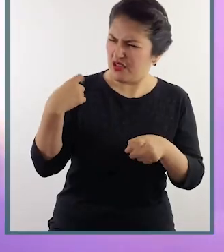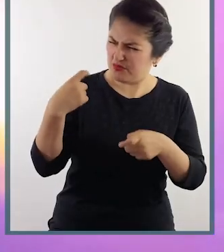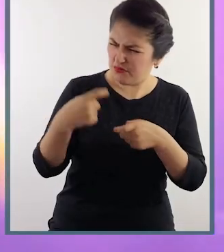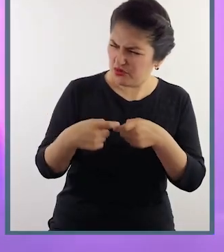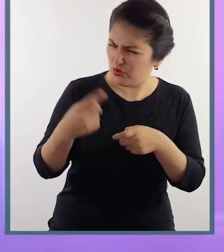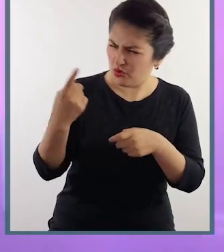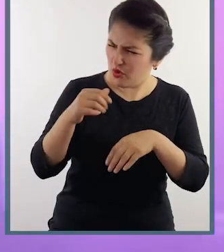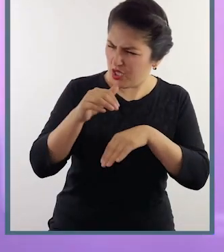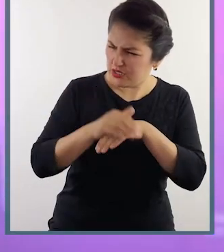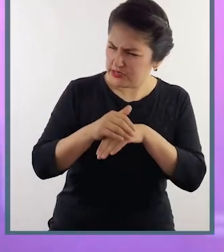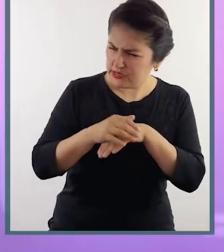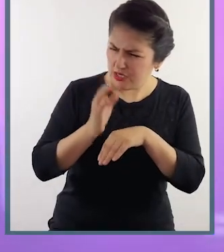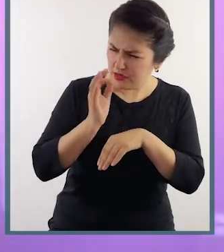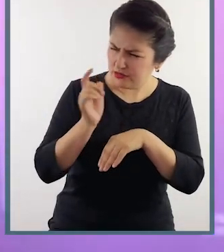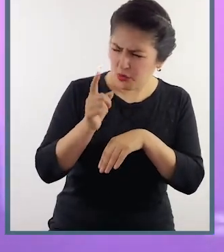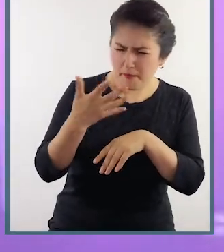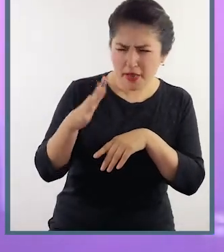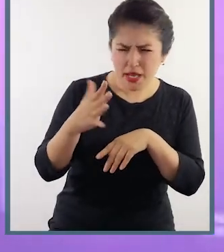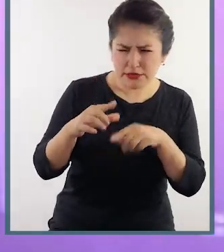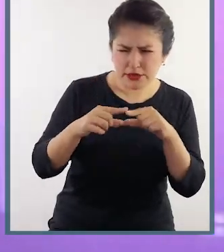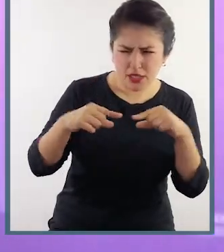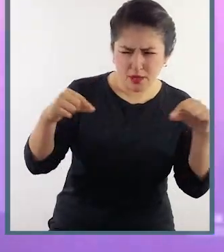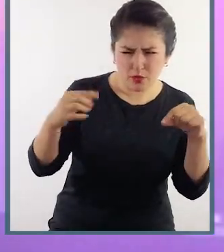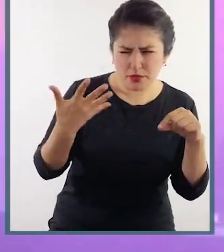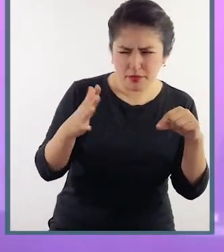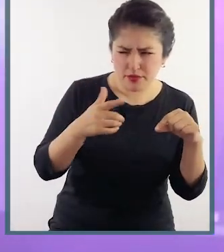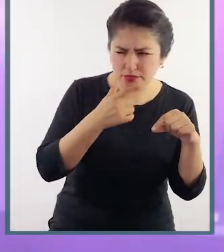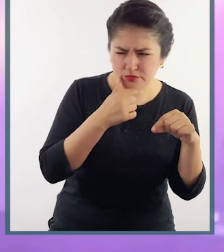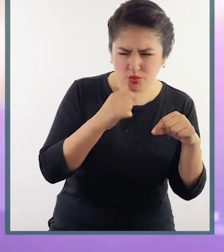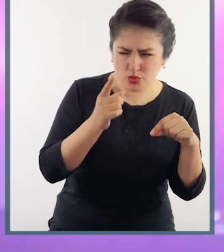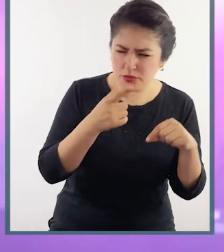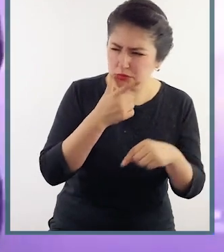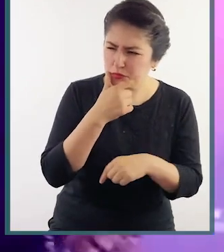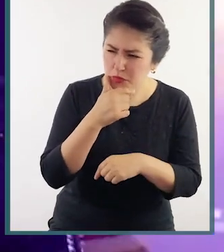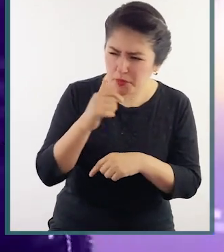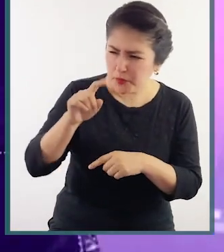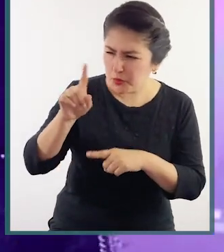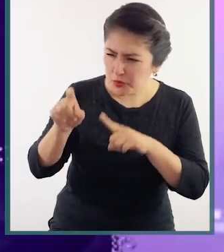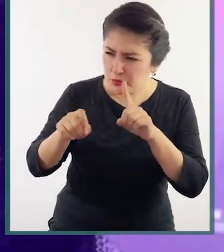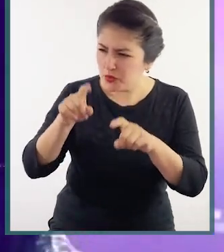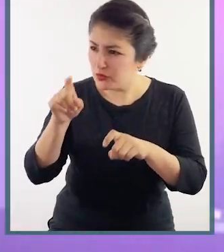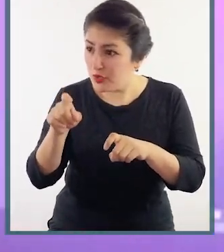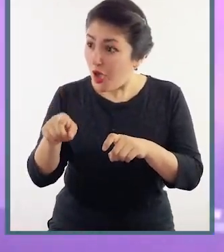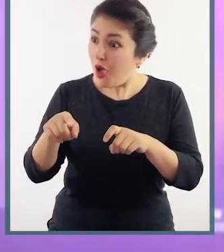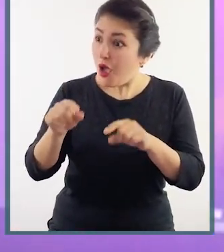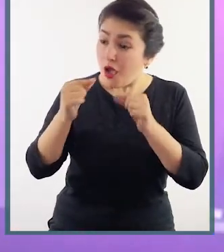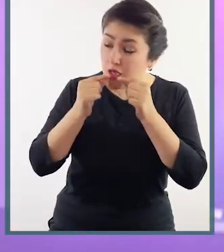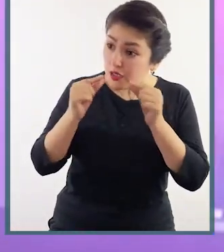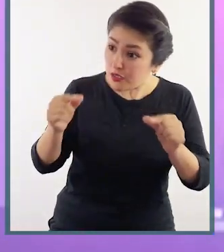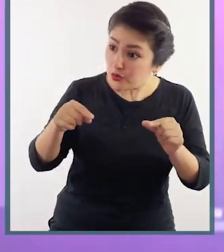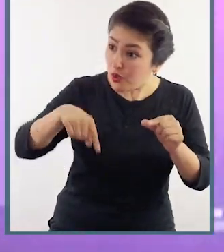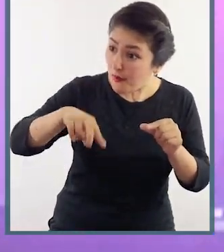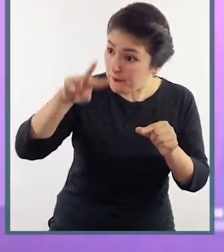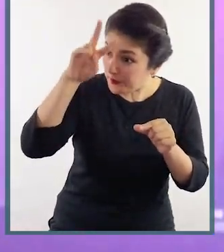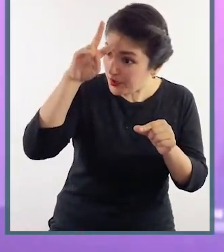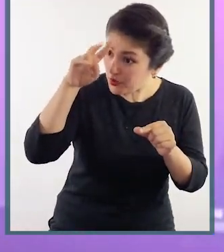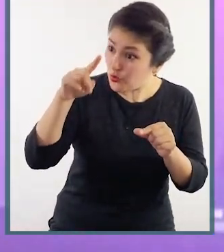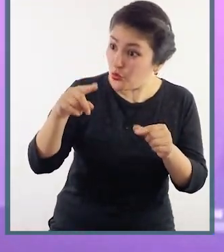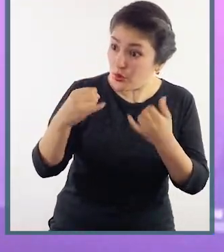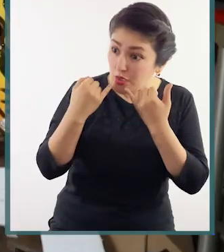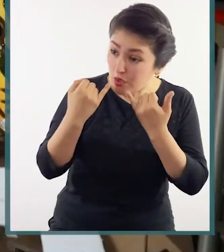español, tampoco es inglés, parece japonés, pero no lo es. Y se ponen a preguntar, buscan, dicen que es quechua, una lengua original del